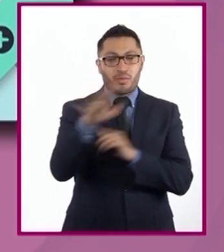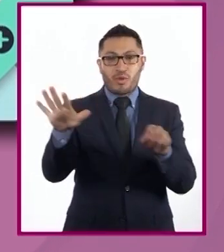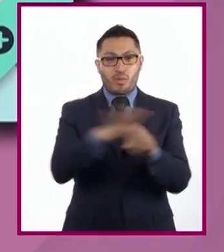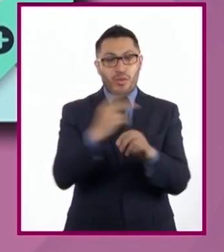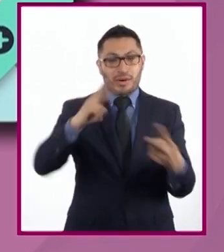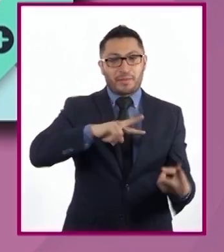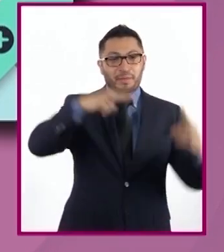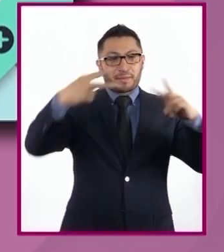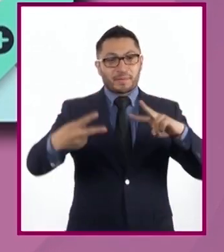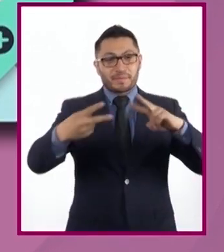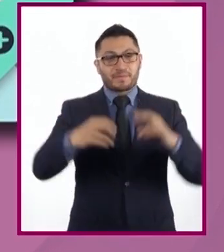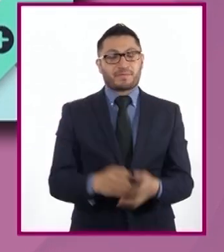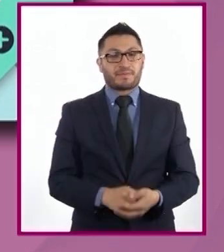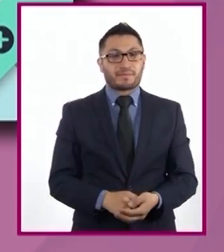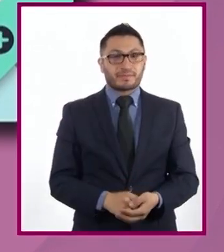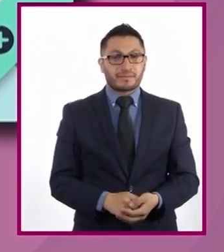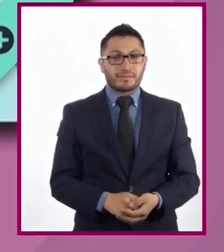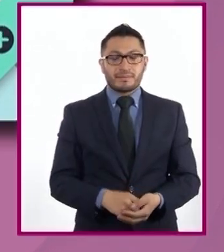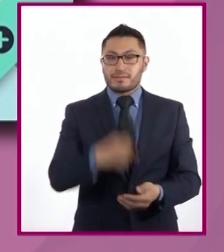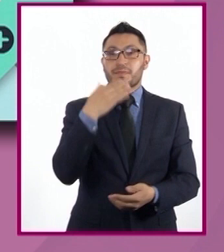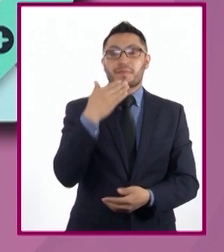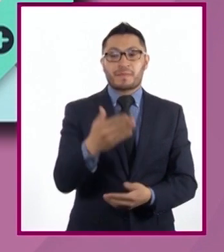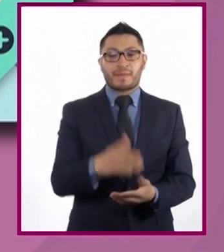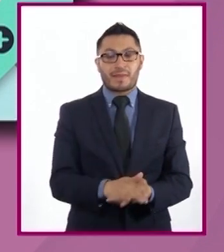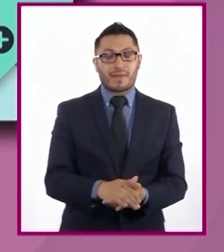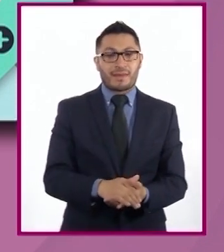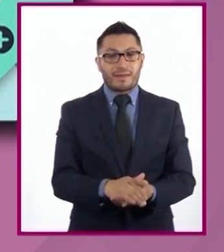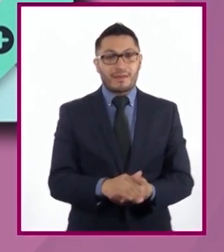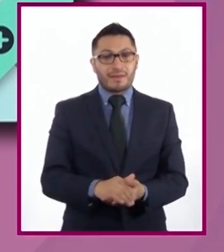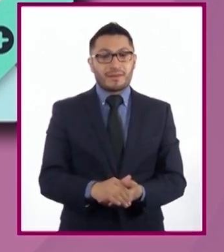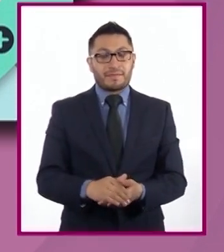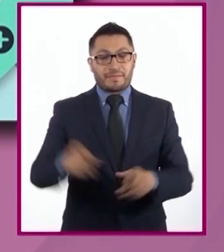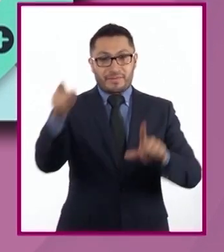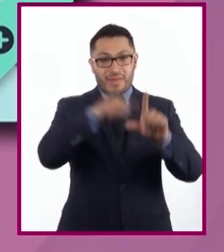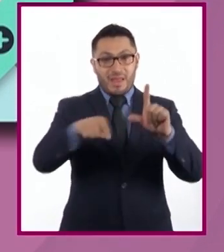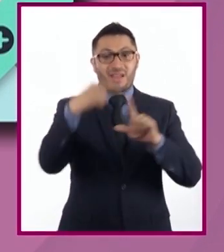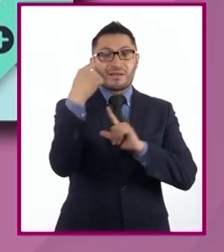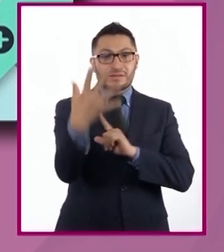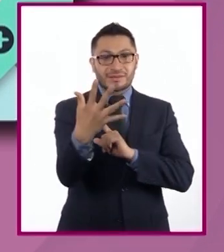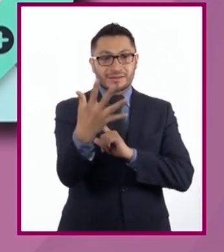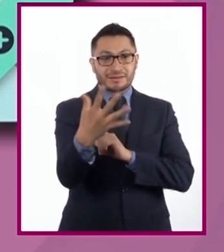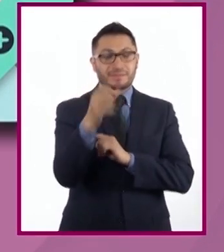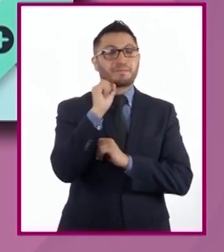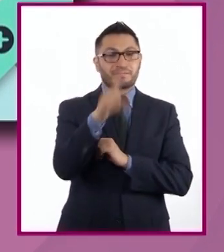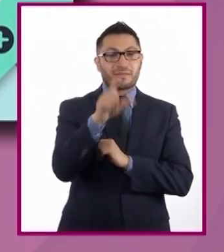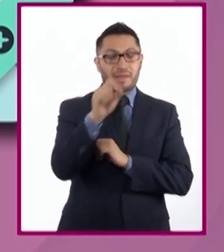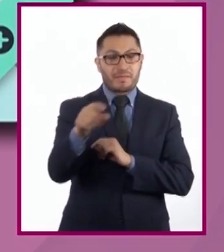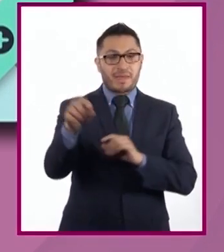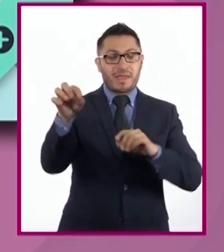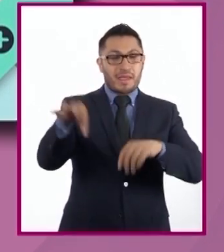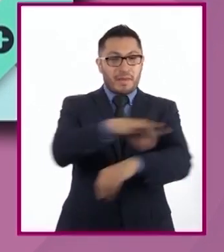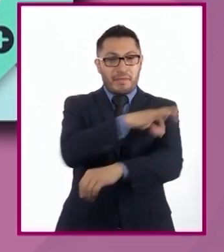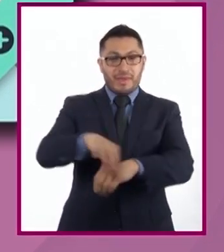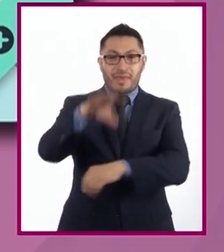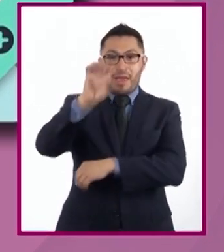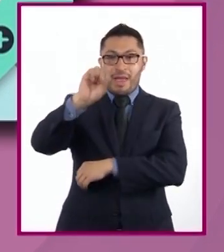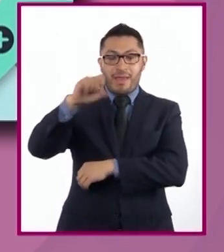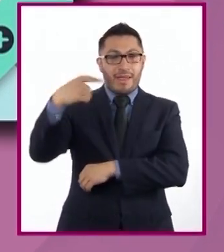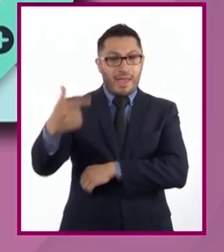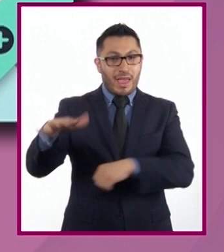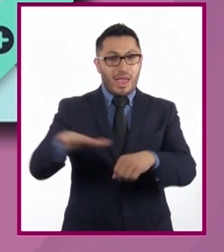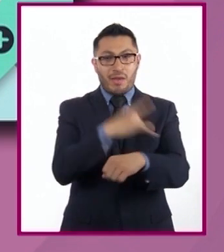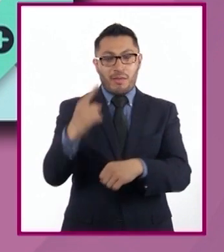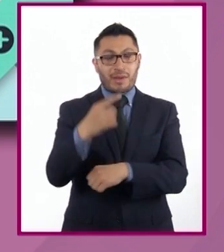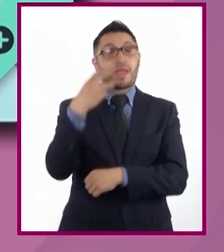vértice. Muy bien, el ángulo 5 también mide 60 grados, porque el